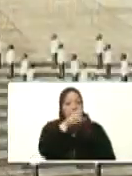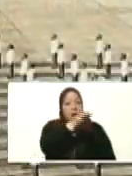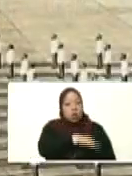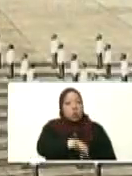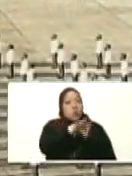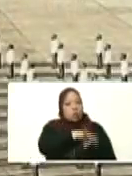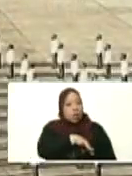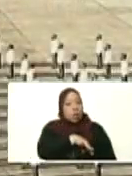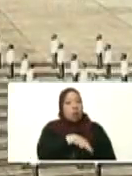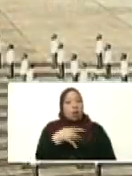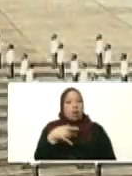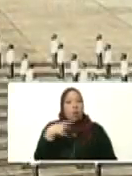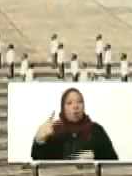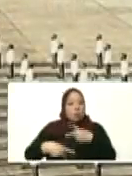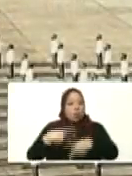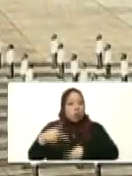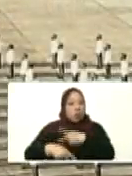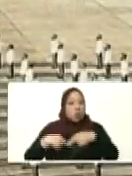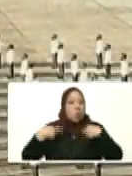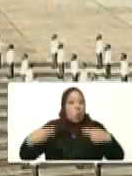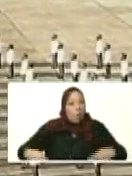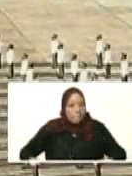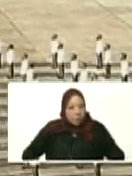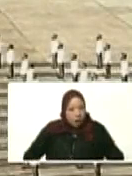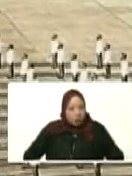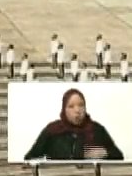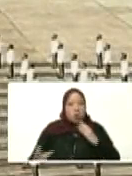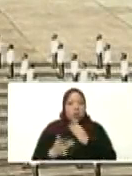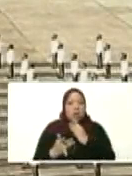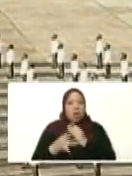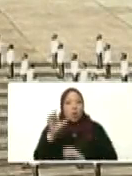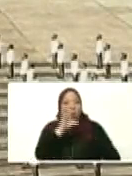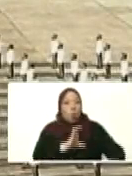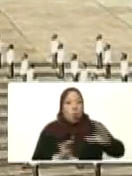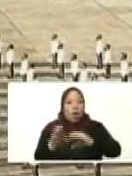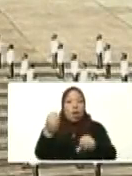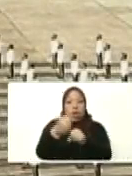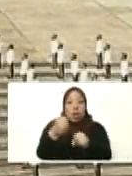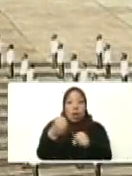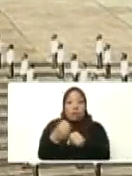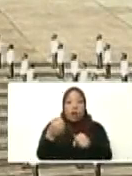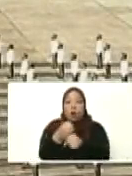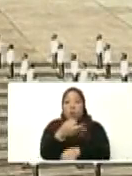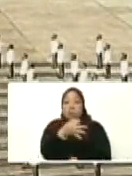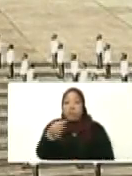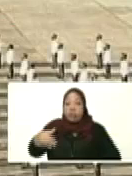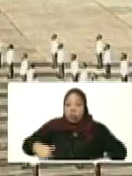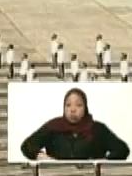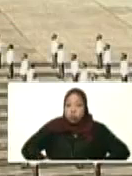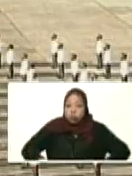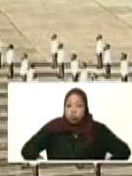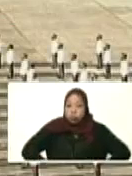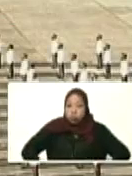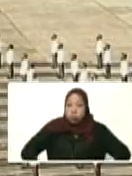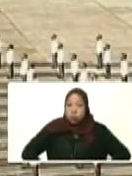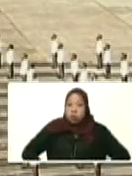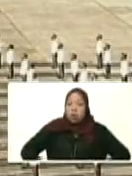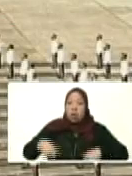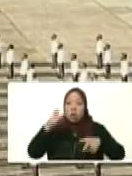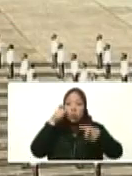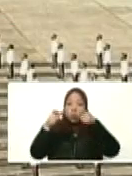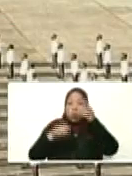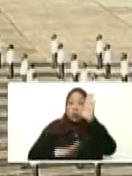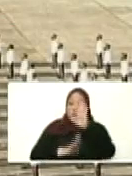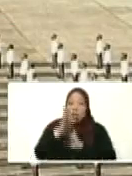de un proceso humanístico, científico, técnico e interdisciplinario inherente a las actividades de seguridad, desarrollo